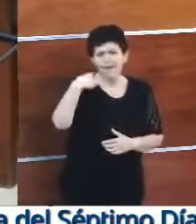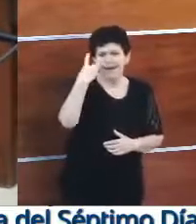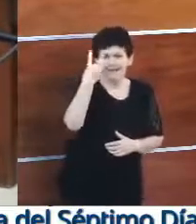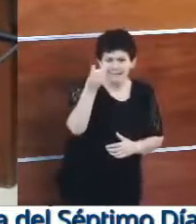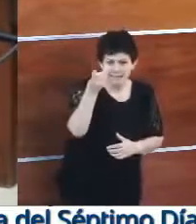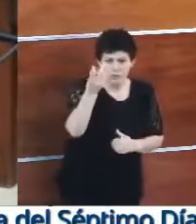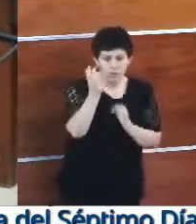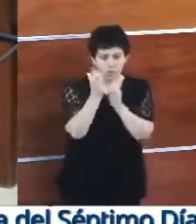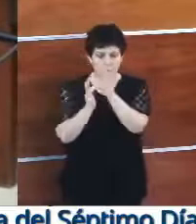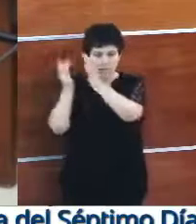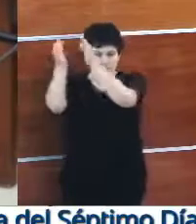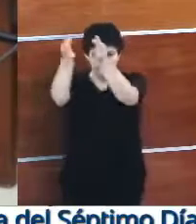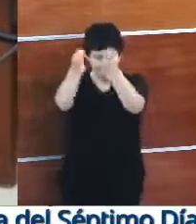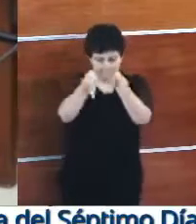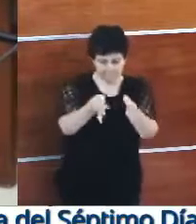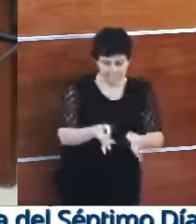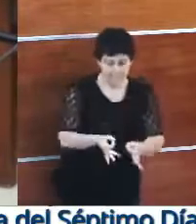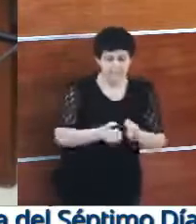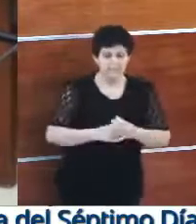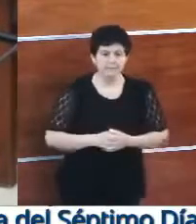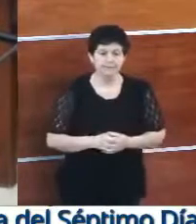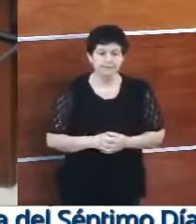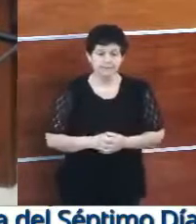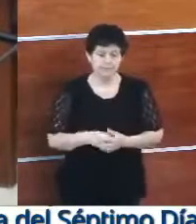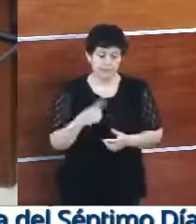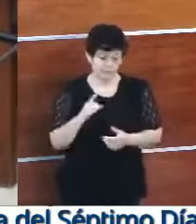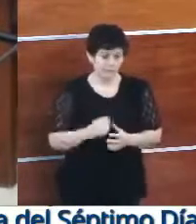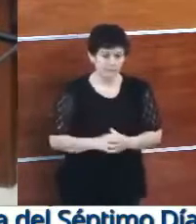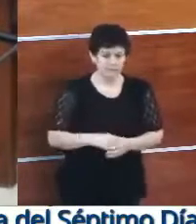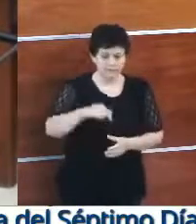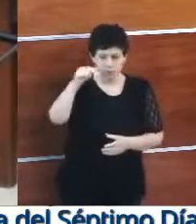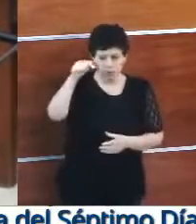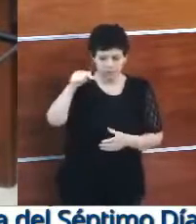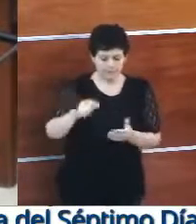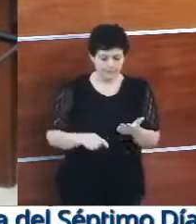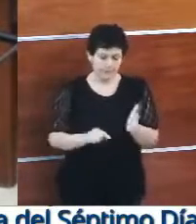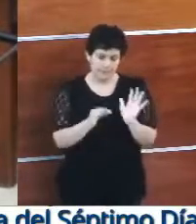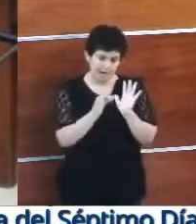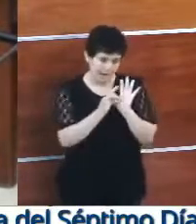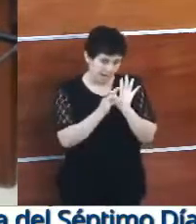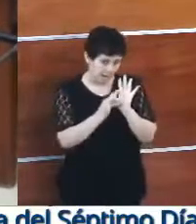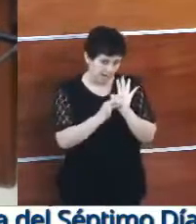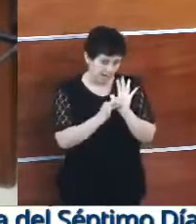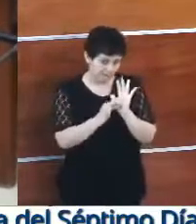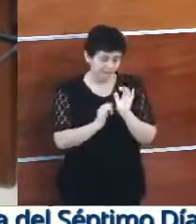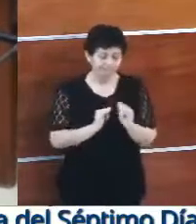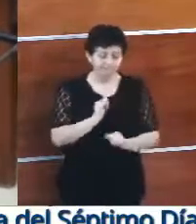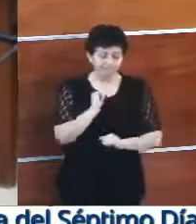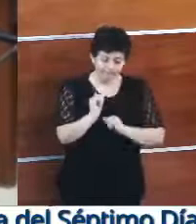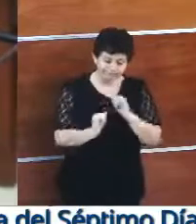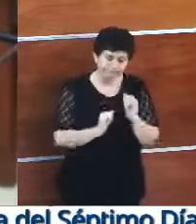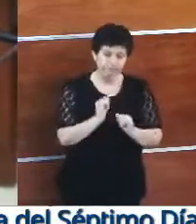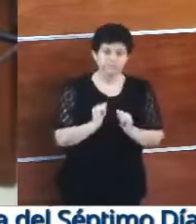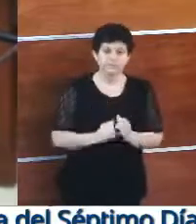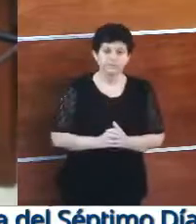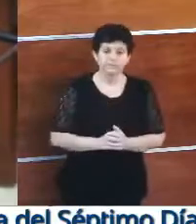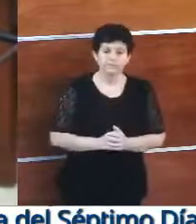su segunda venida. Es por eso que este primer texto, allí en...